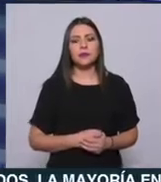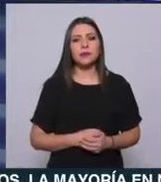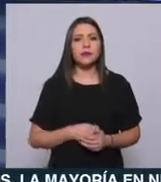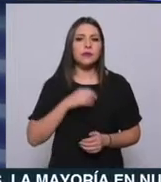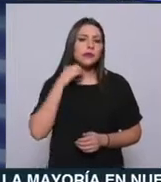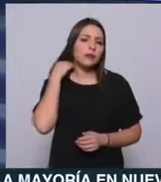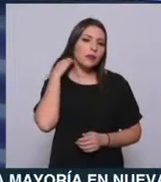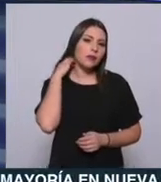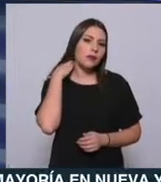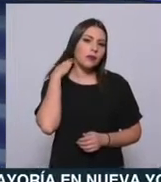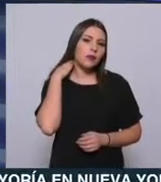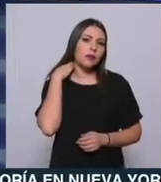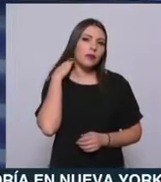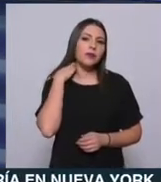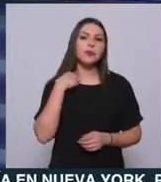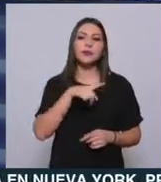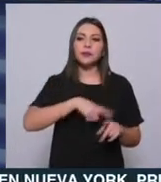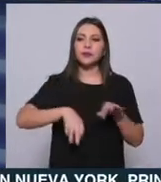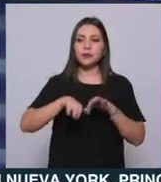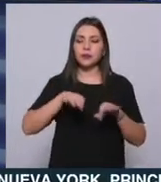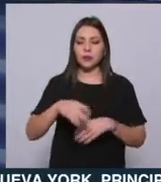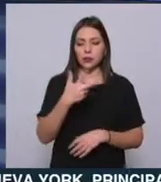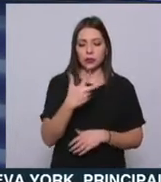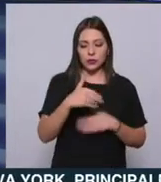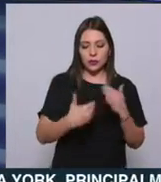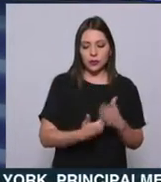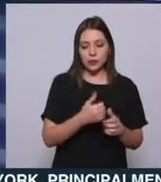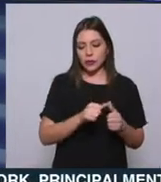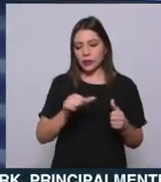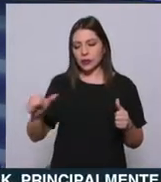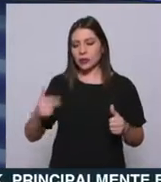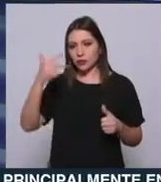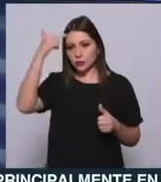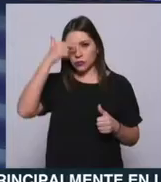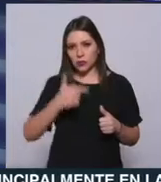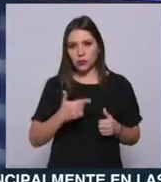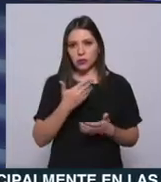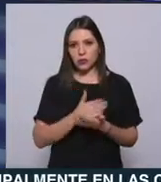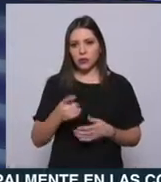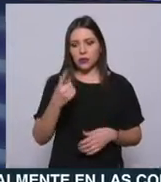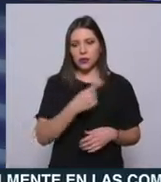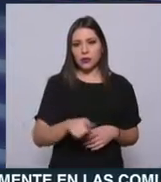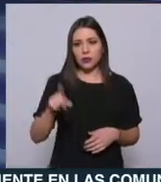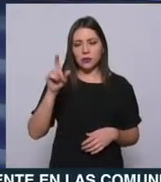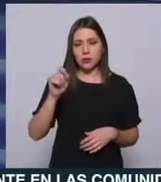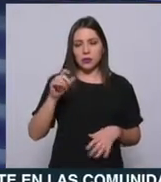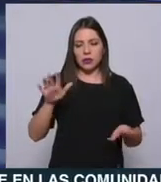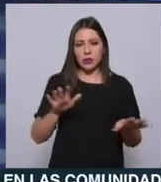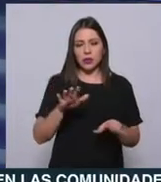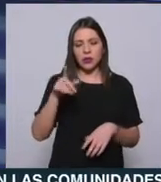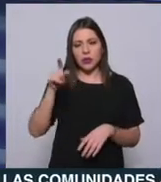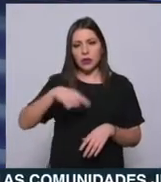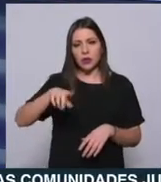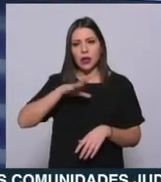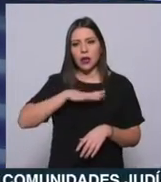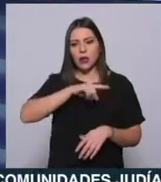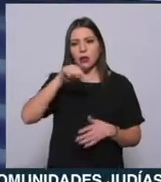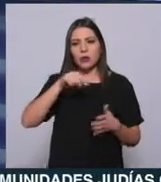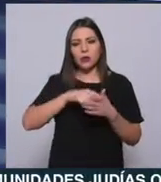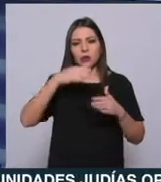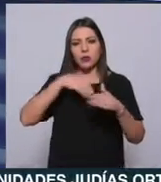trabajamos de 8 a 8 y tenemos 120 centros de integración juvenil, y tenemos unidades